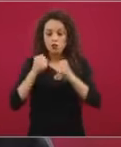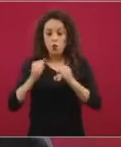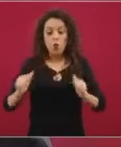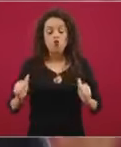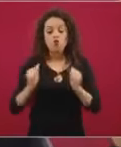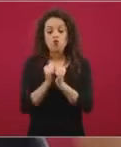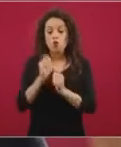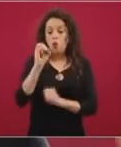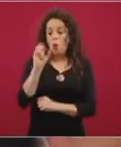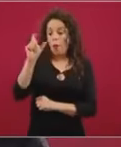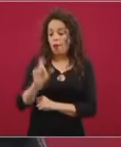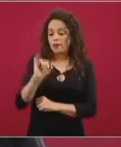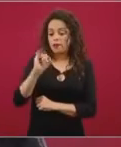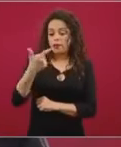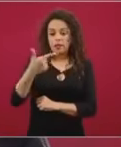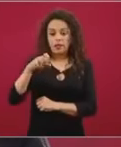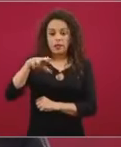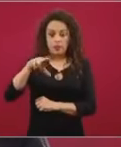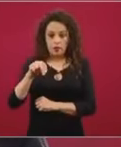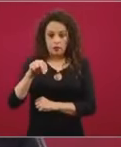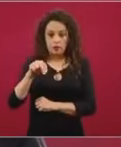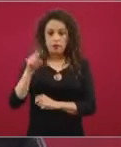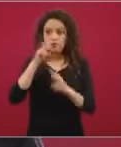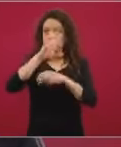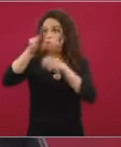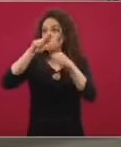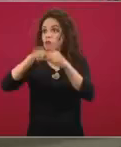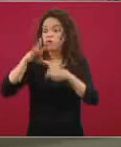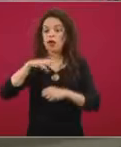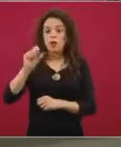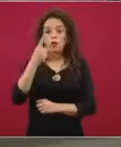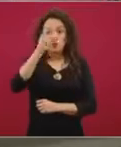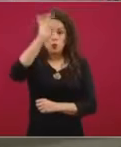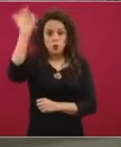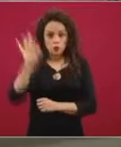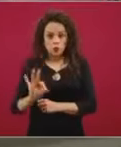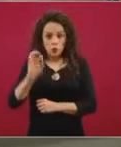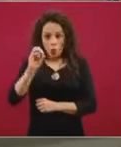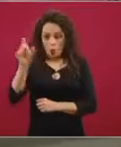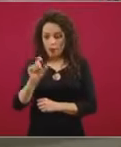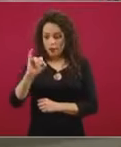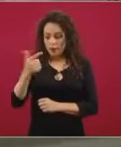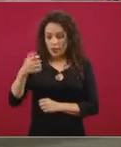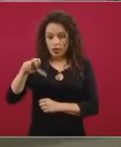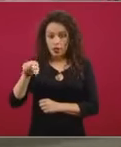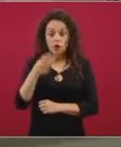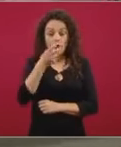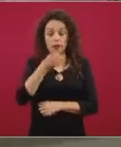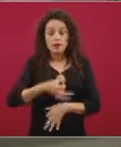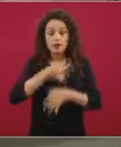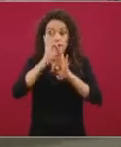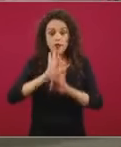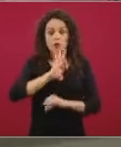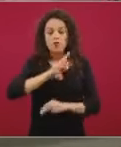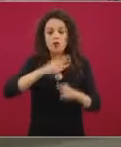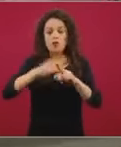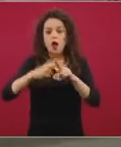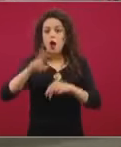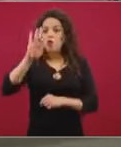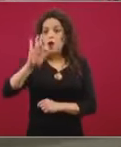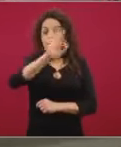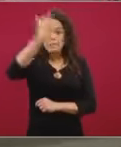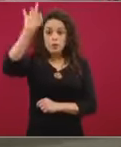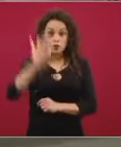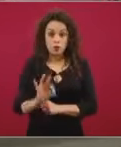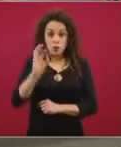que la habitual. El aire ambiente tiene 21% de oxígeno, a veces en este procedimiento se puede llegar hasta 40%